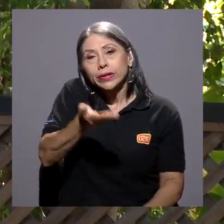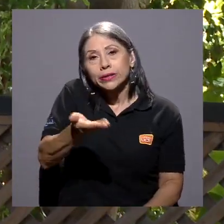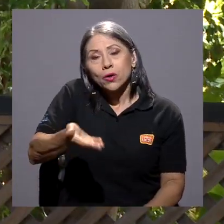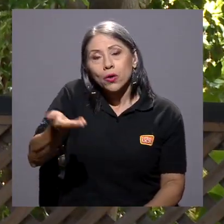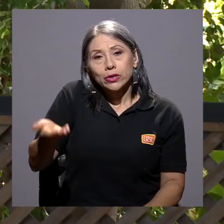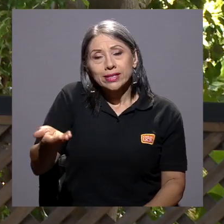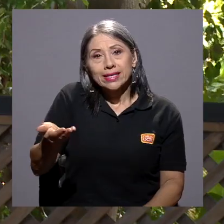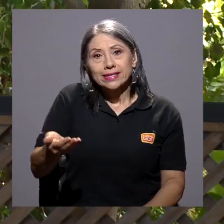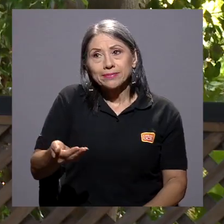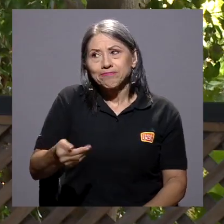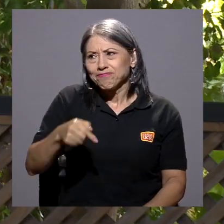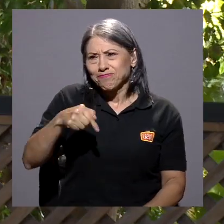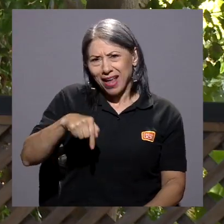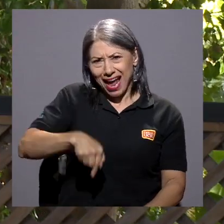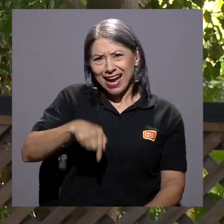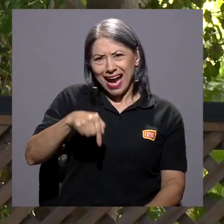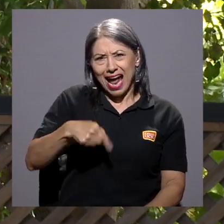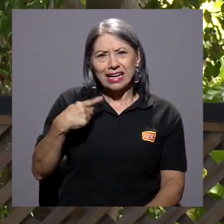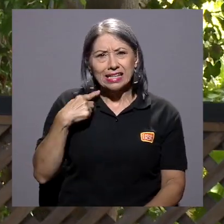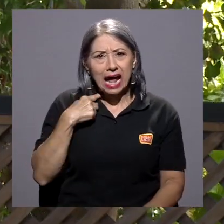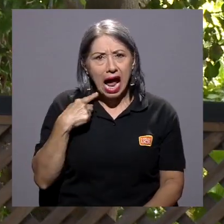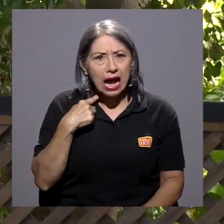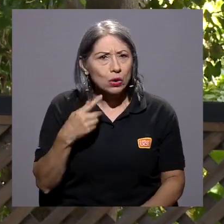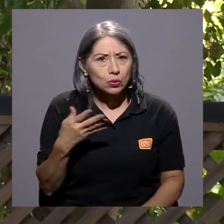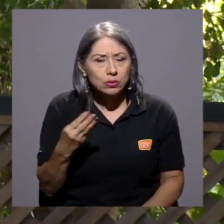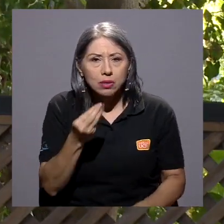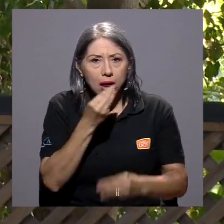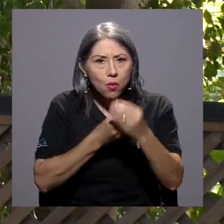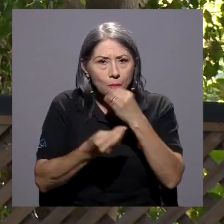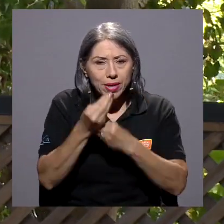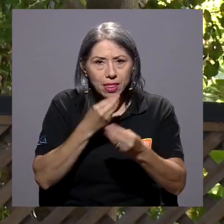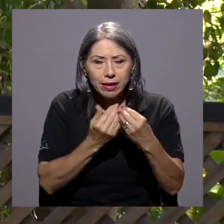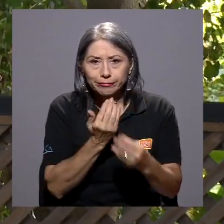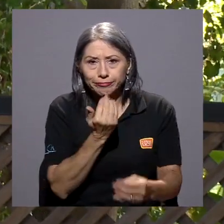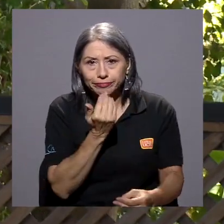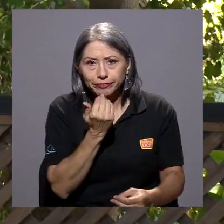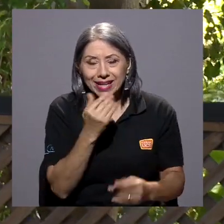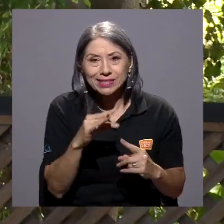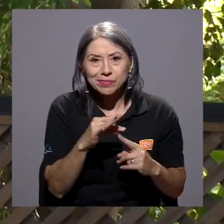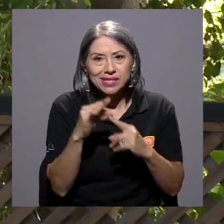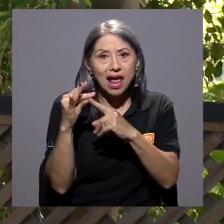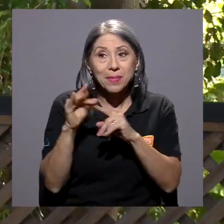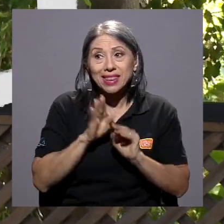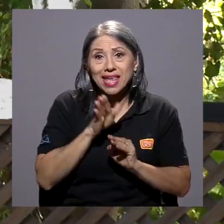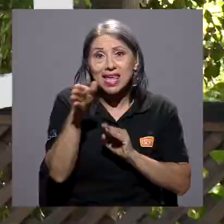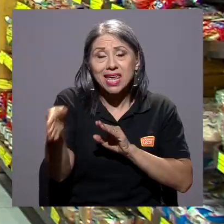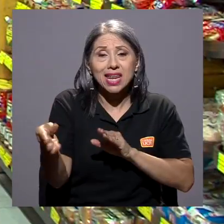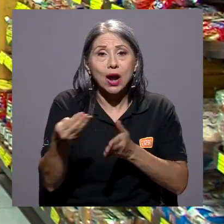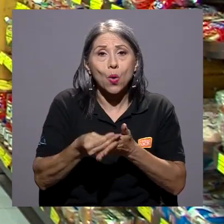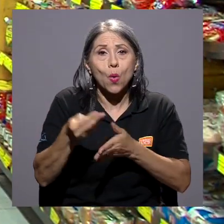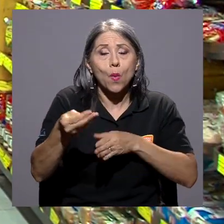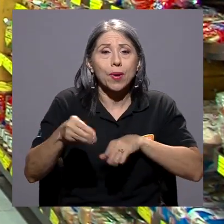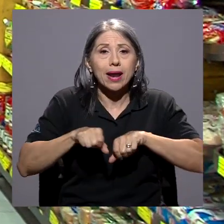Otras cosas que acá a mí me parecen caros es la comida, sobre todo supermercado.